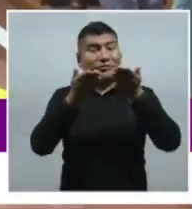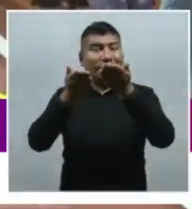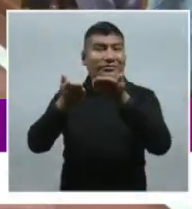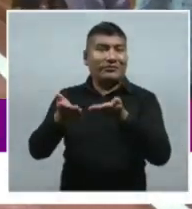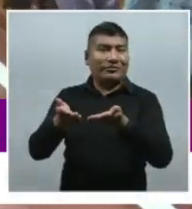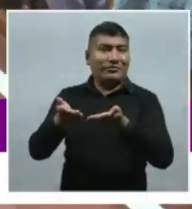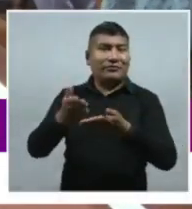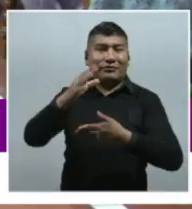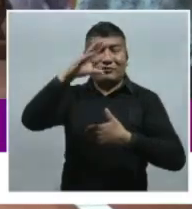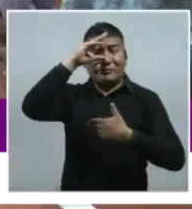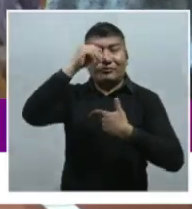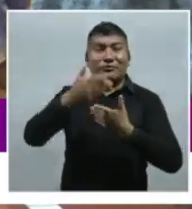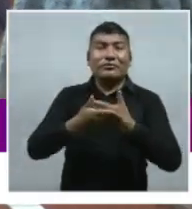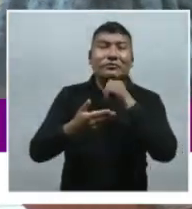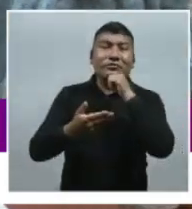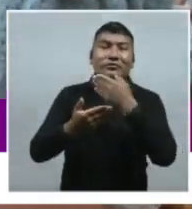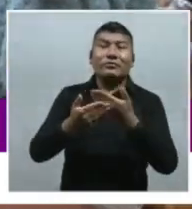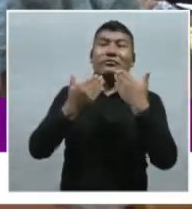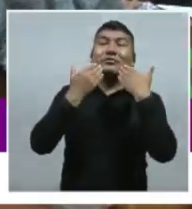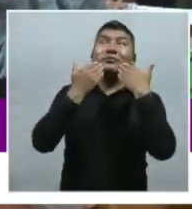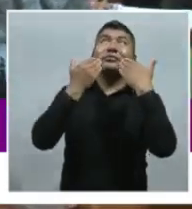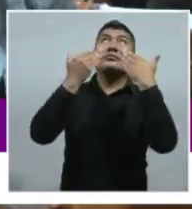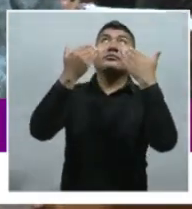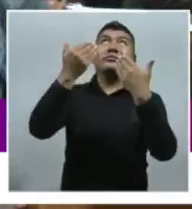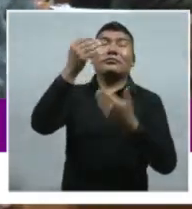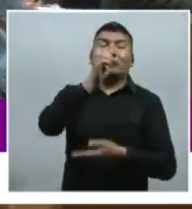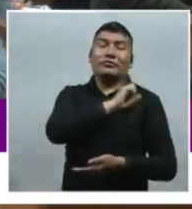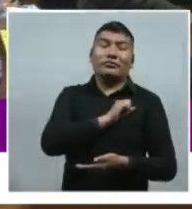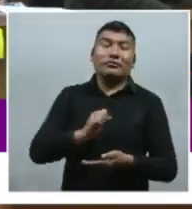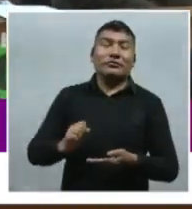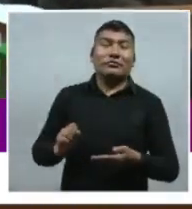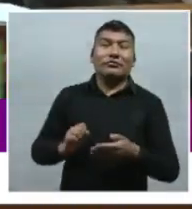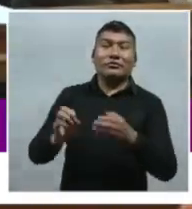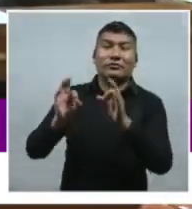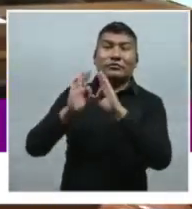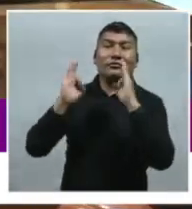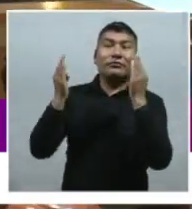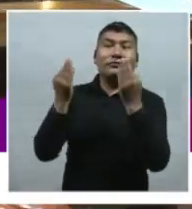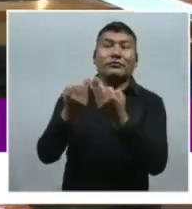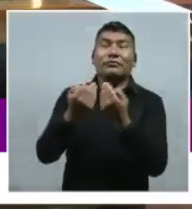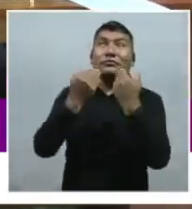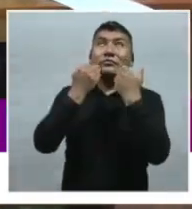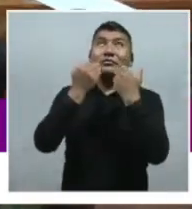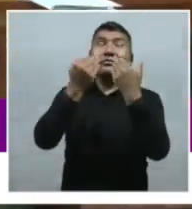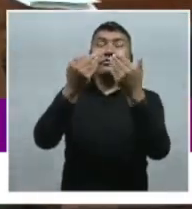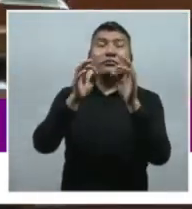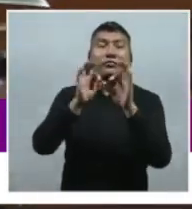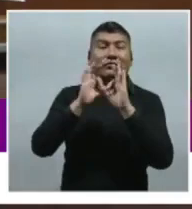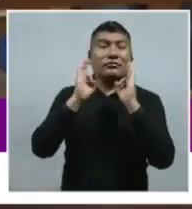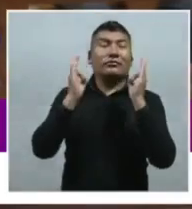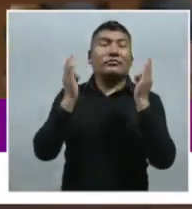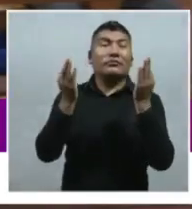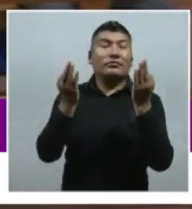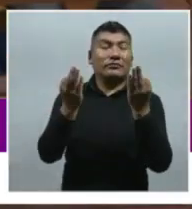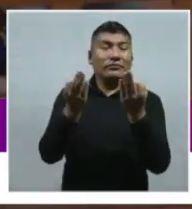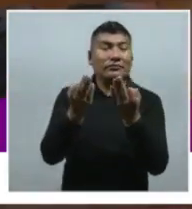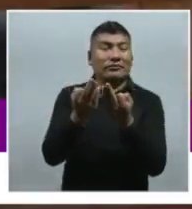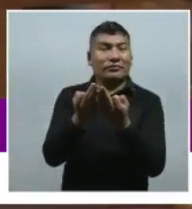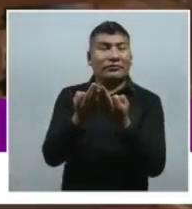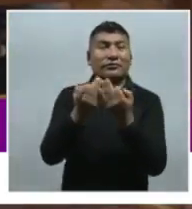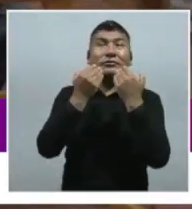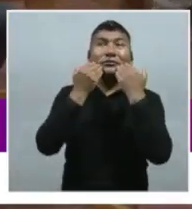Gracias Señor por la familia gracias señor por la madre iglesia